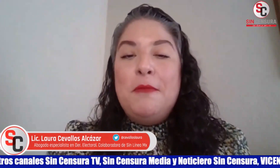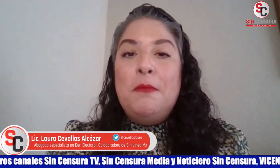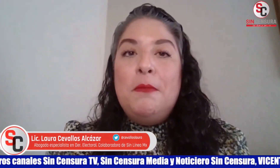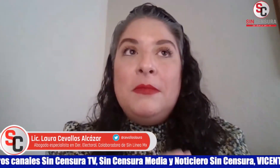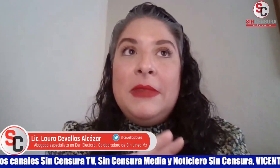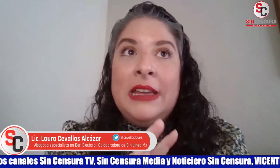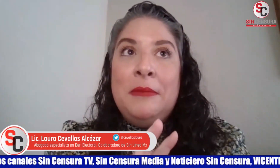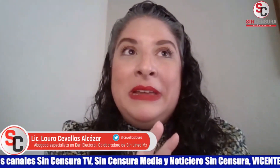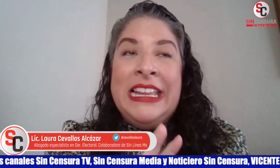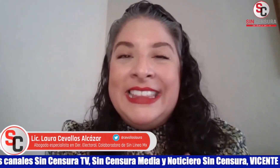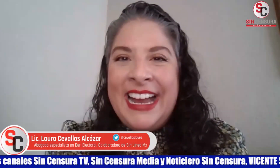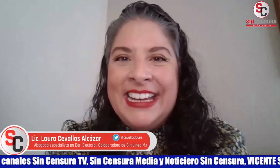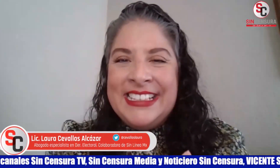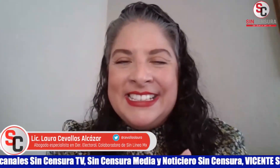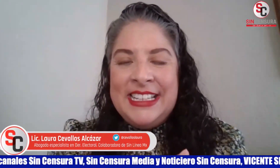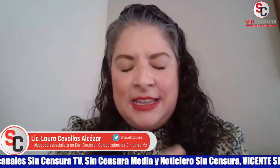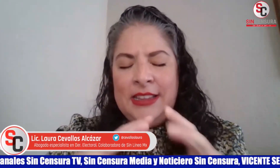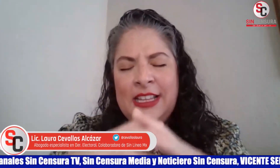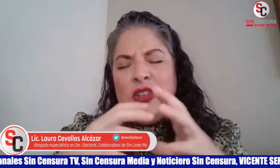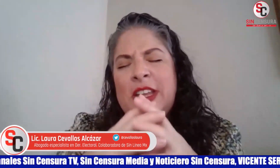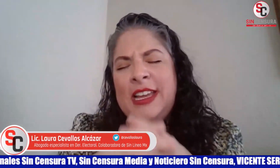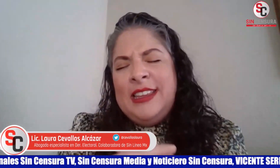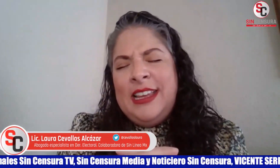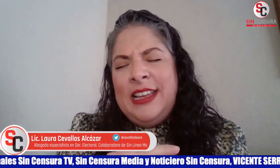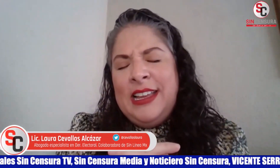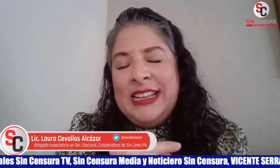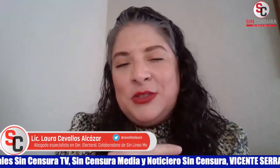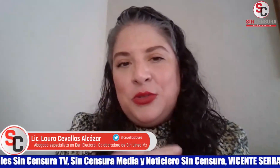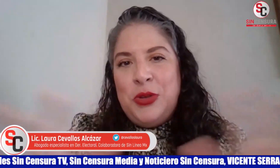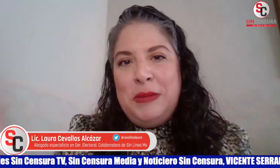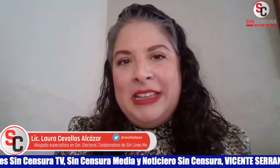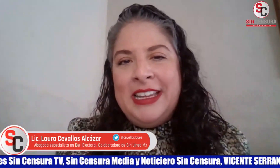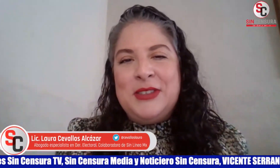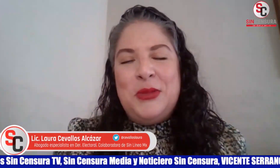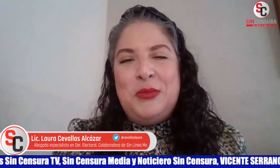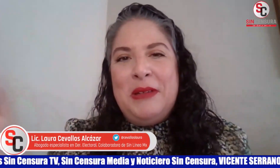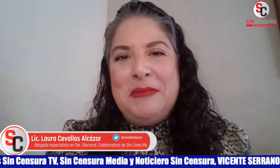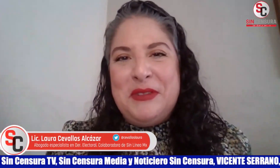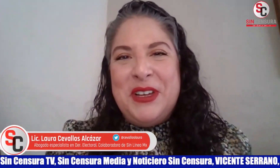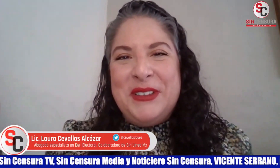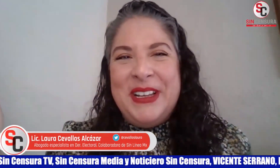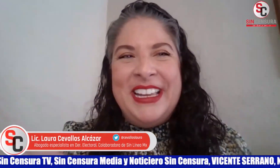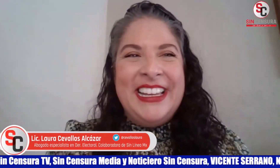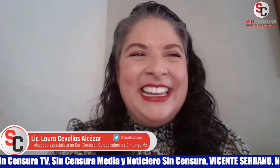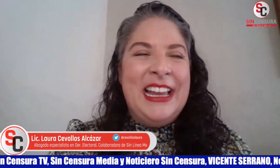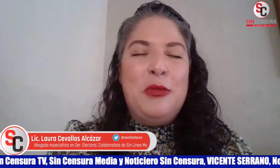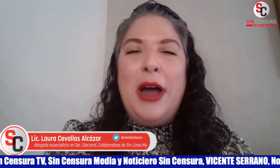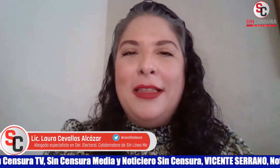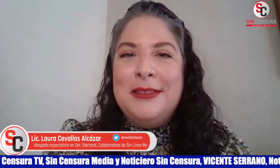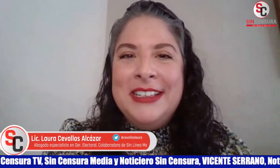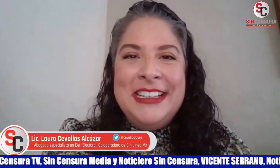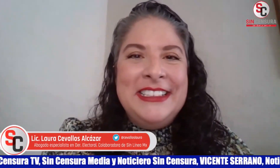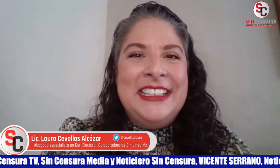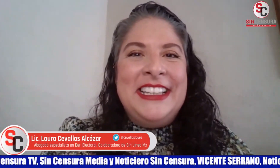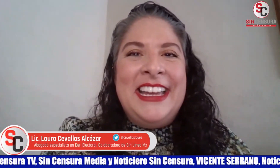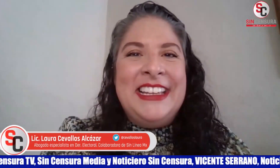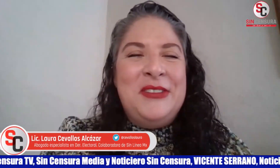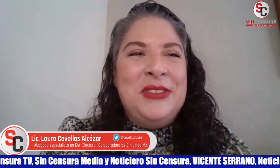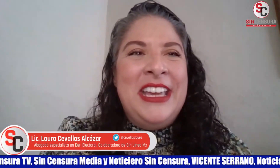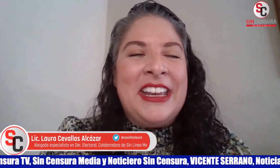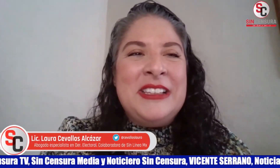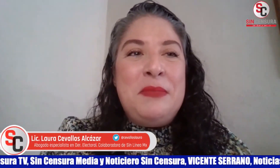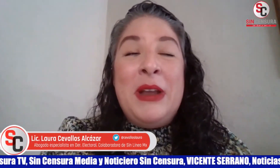policía militar, es decir, dentro de la estructura militar, y esto lo puede hablar perfecto el abogado